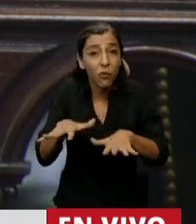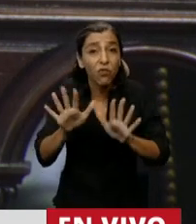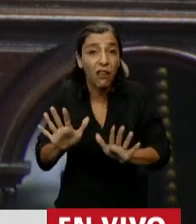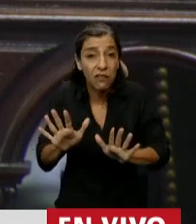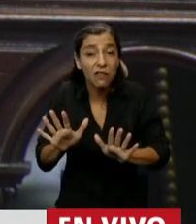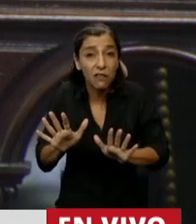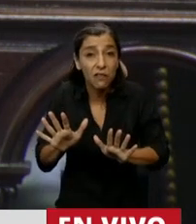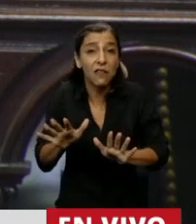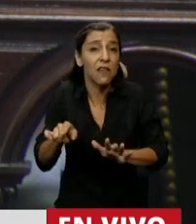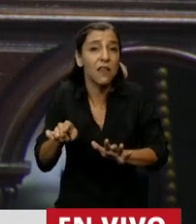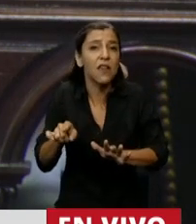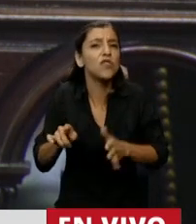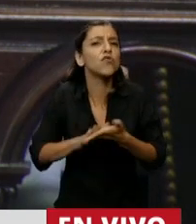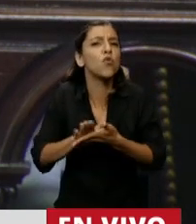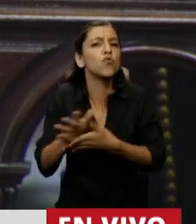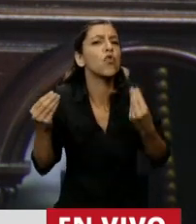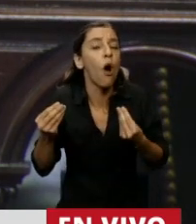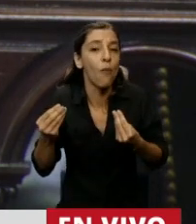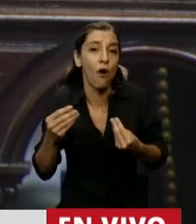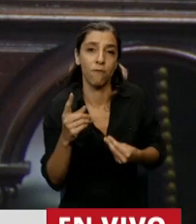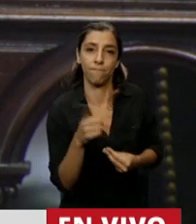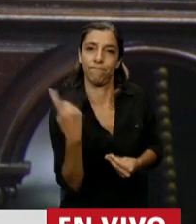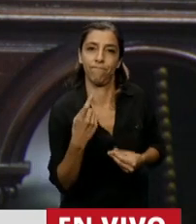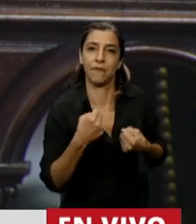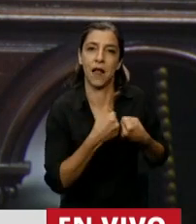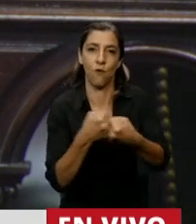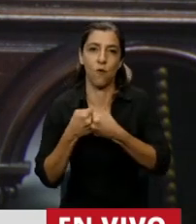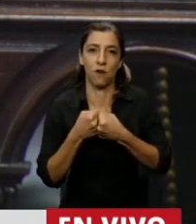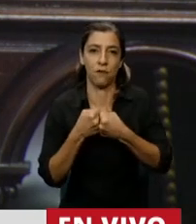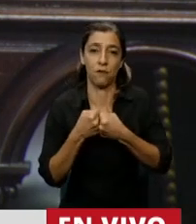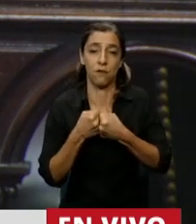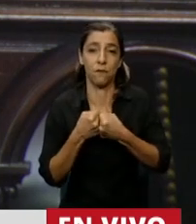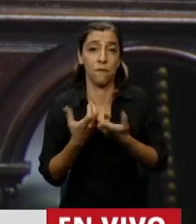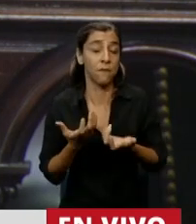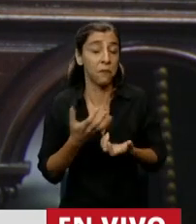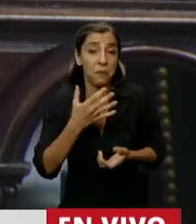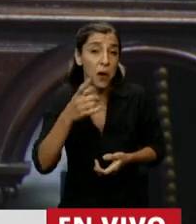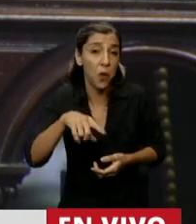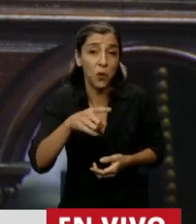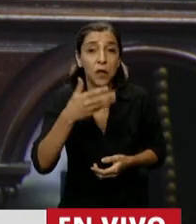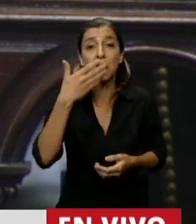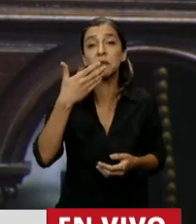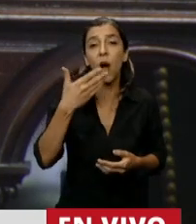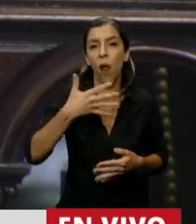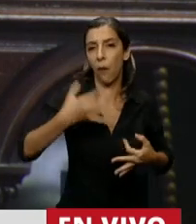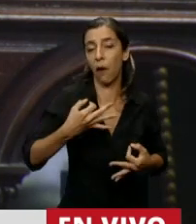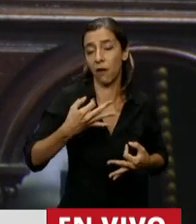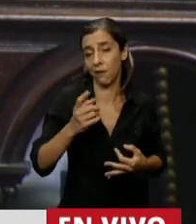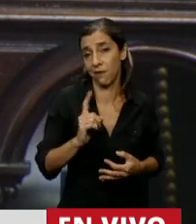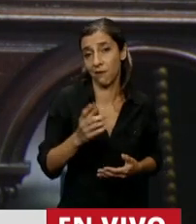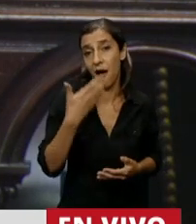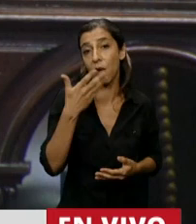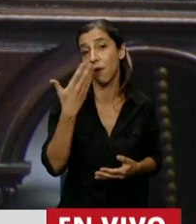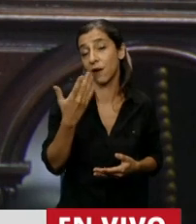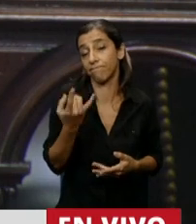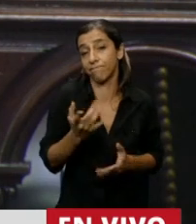con un acuerdo fuerte. Pero no quieren hablar con la verdad, como con la vacuna. Han caído en una vacuna